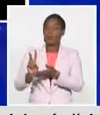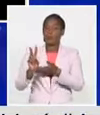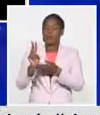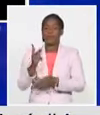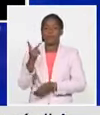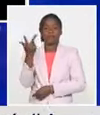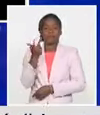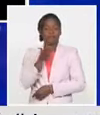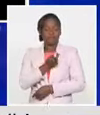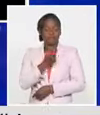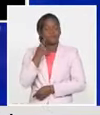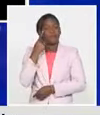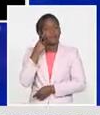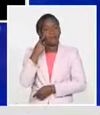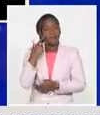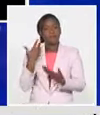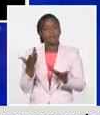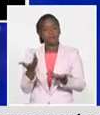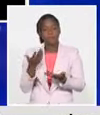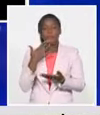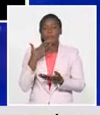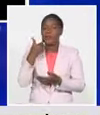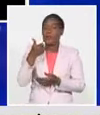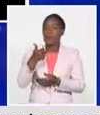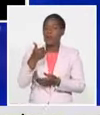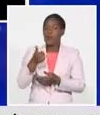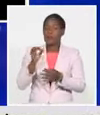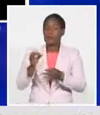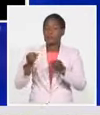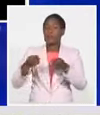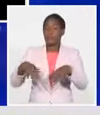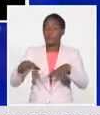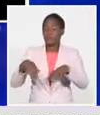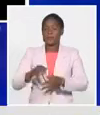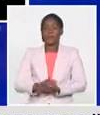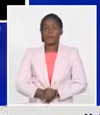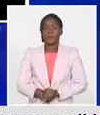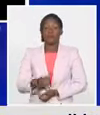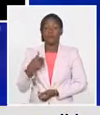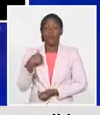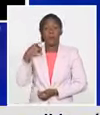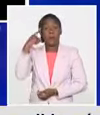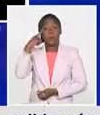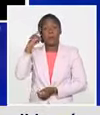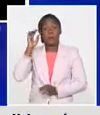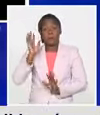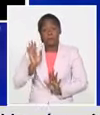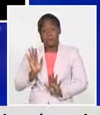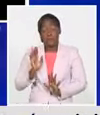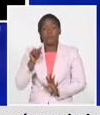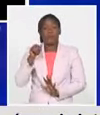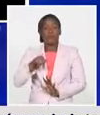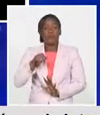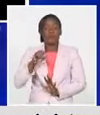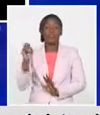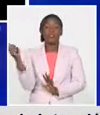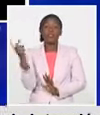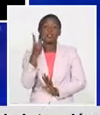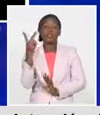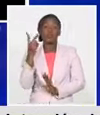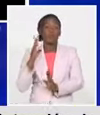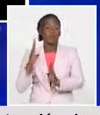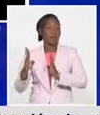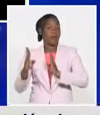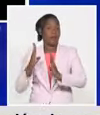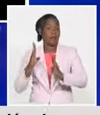de este candidato vacunal. Te cuento que hoy deben ser inmunizados con la segunda